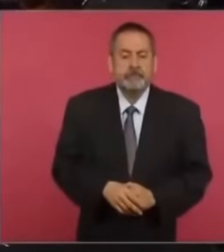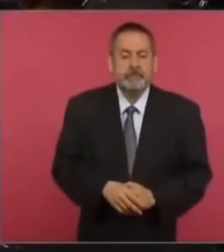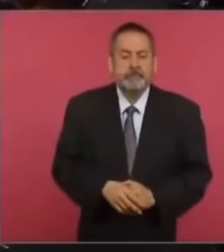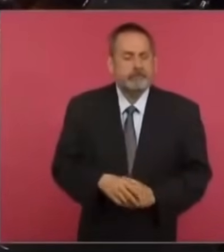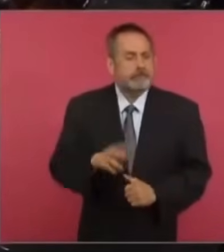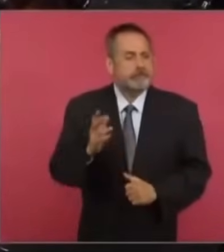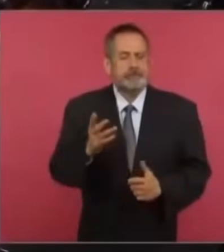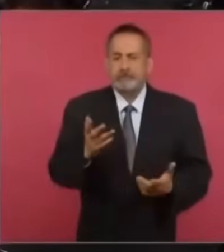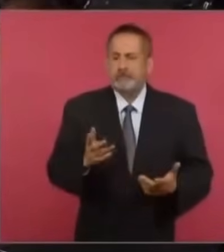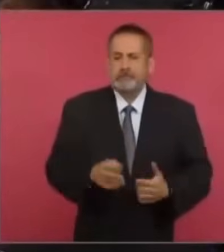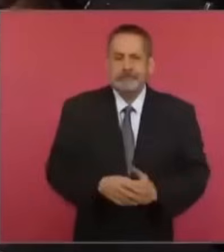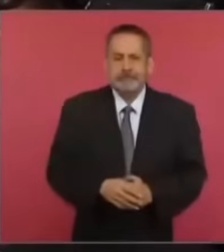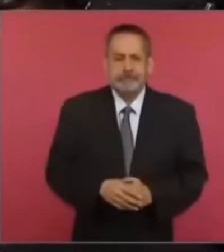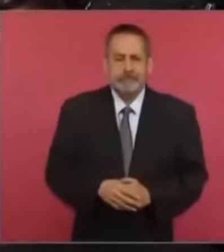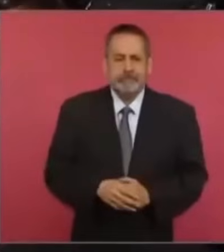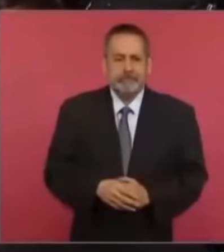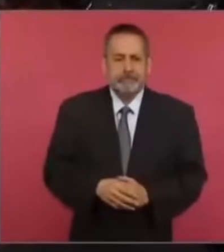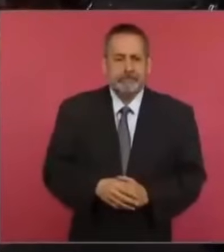pero pues ese es